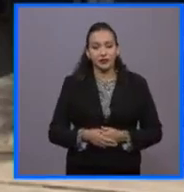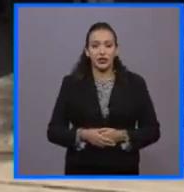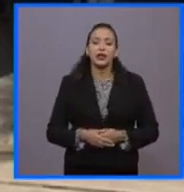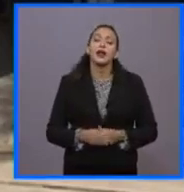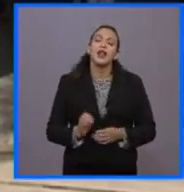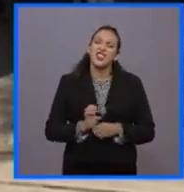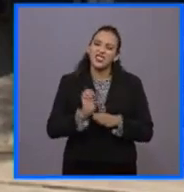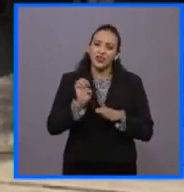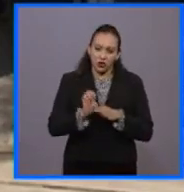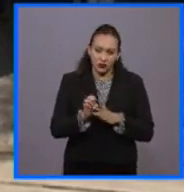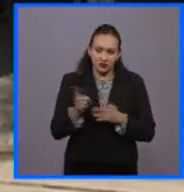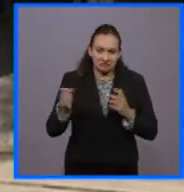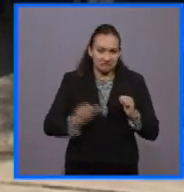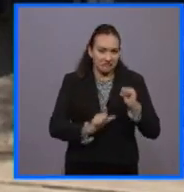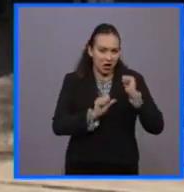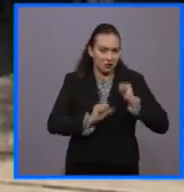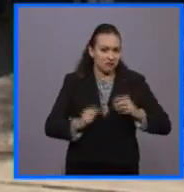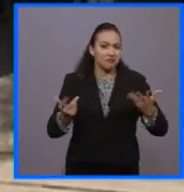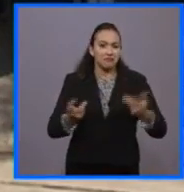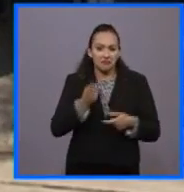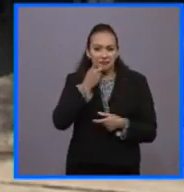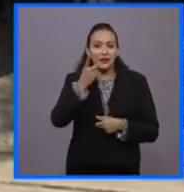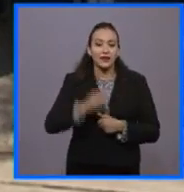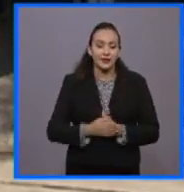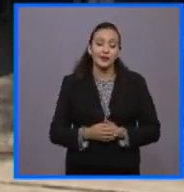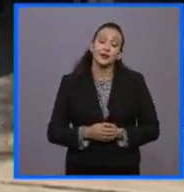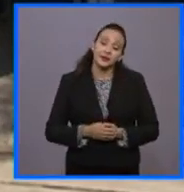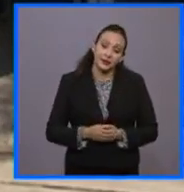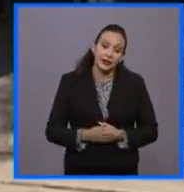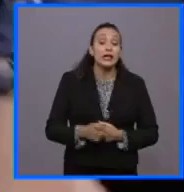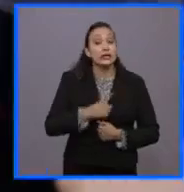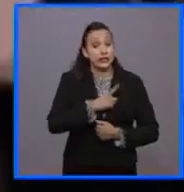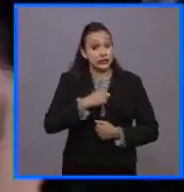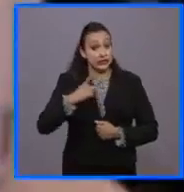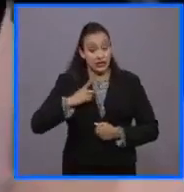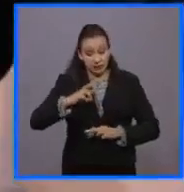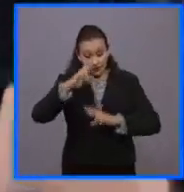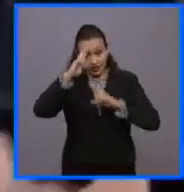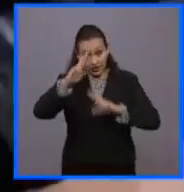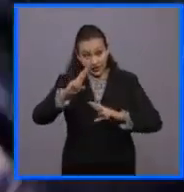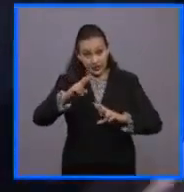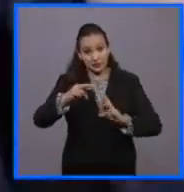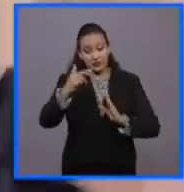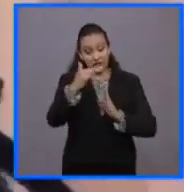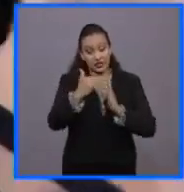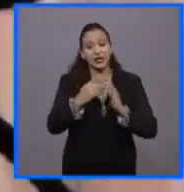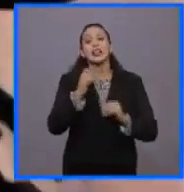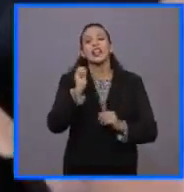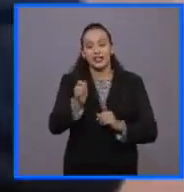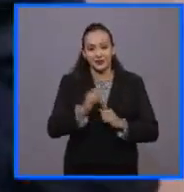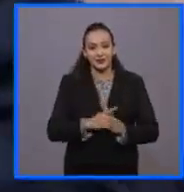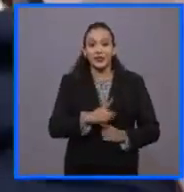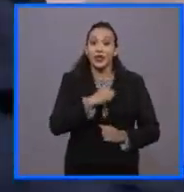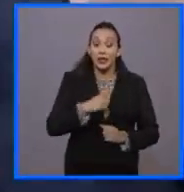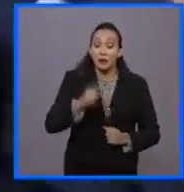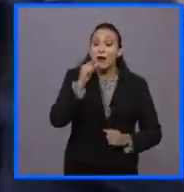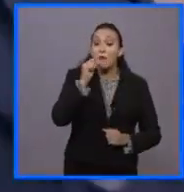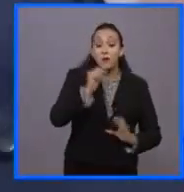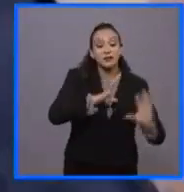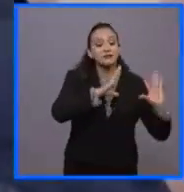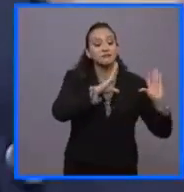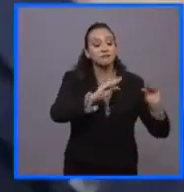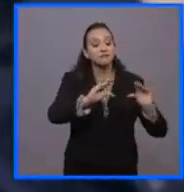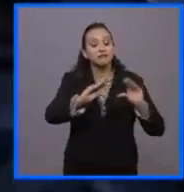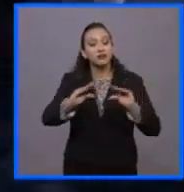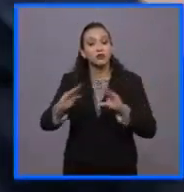ello, las autoridades deben acatar los principios de Yogyakarta, que consisten en capacitar al personal judicial sobre los derechos de